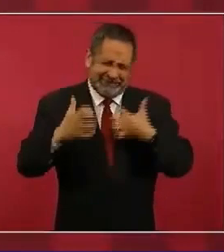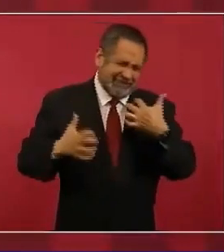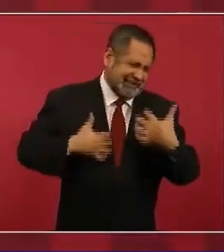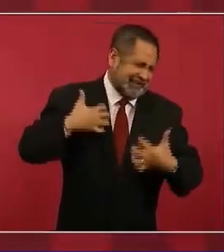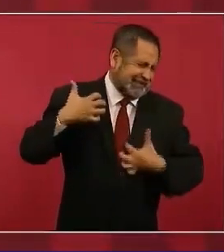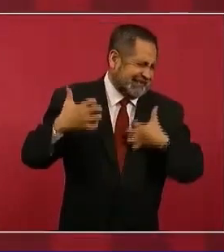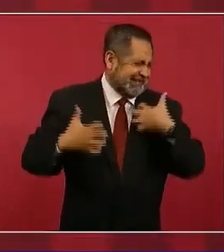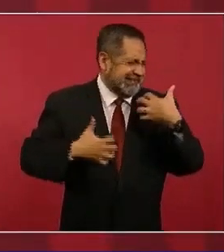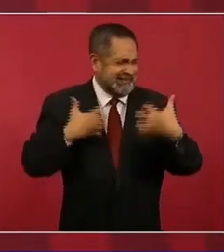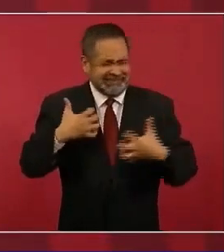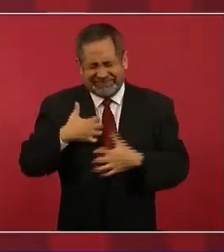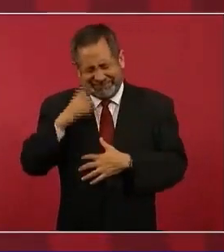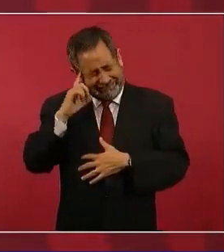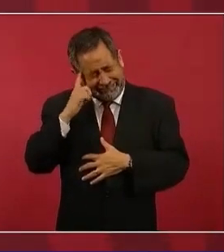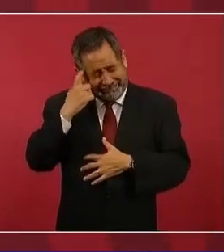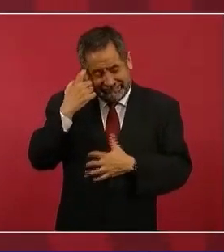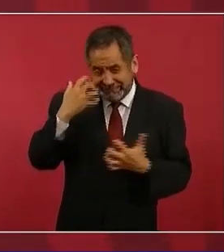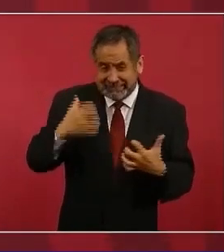molestísimos,